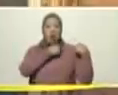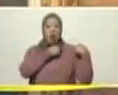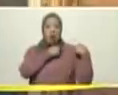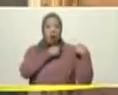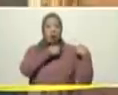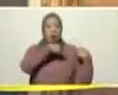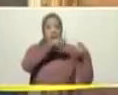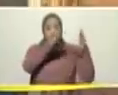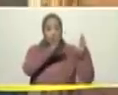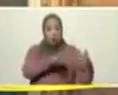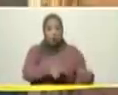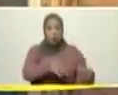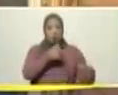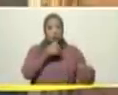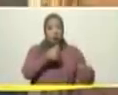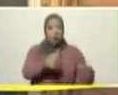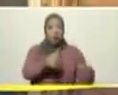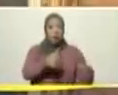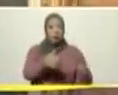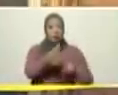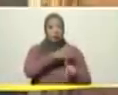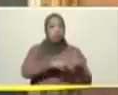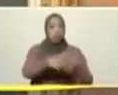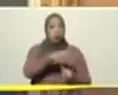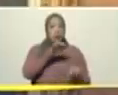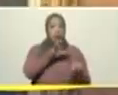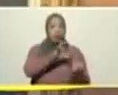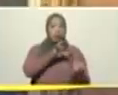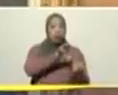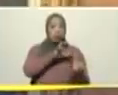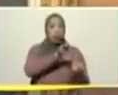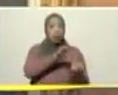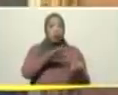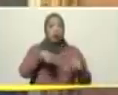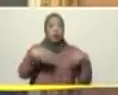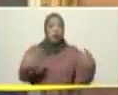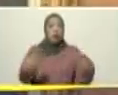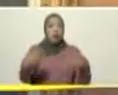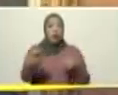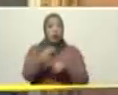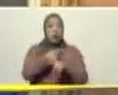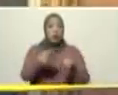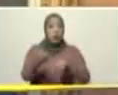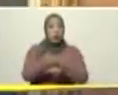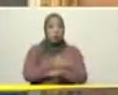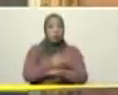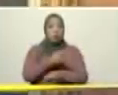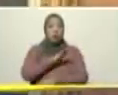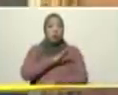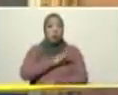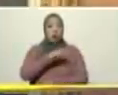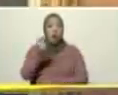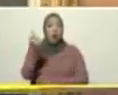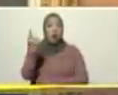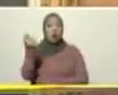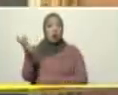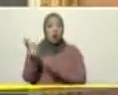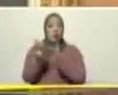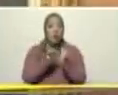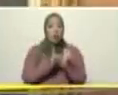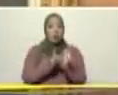sobre el montaje del golpe de Estado, la ejecución del golpe de Estado el propio 11 de abril.